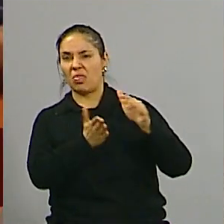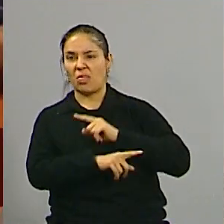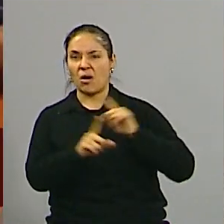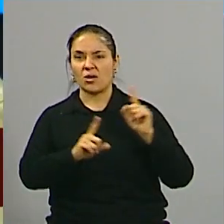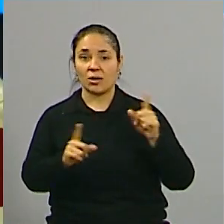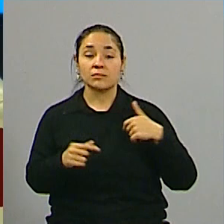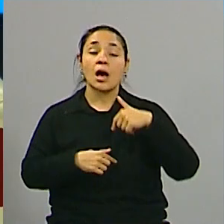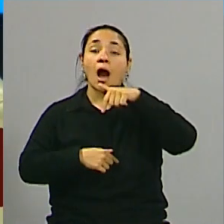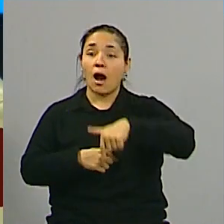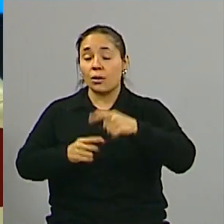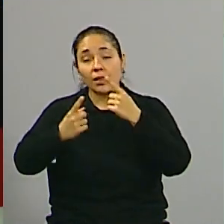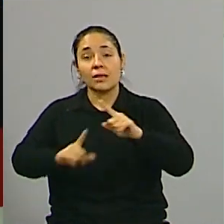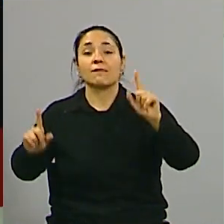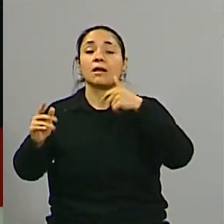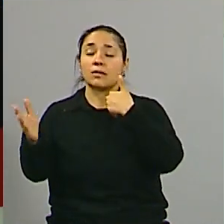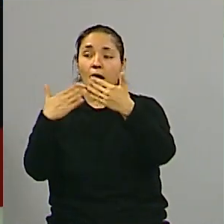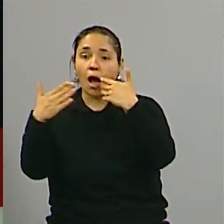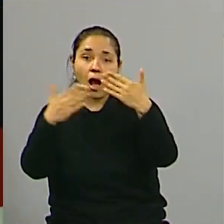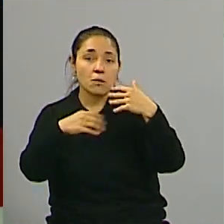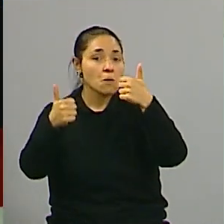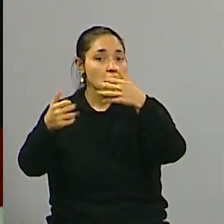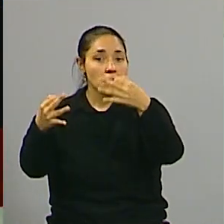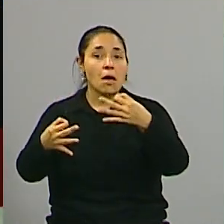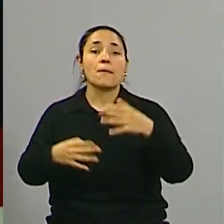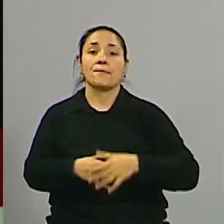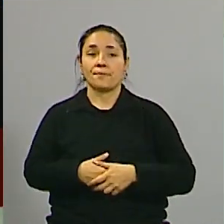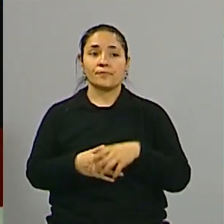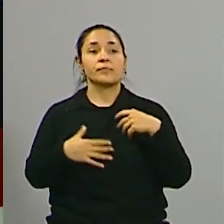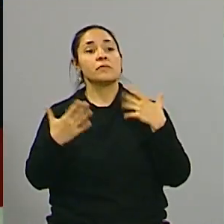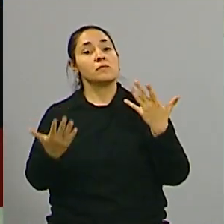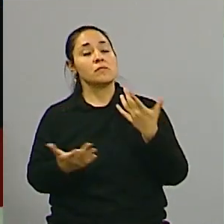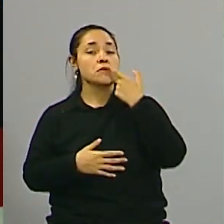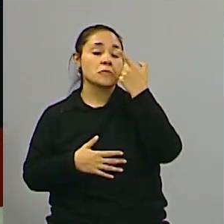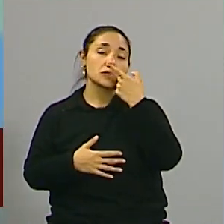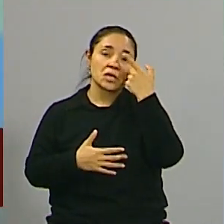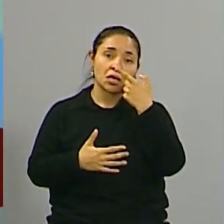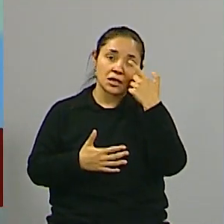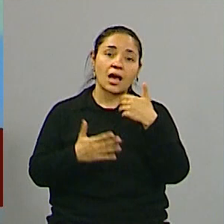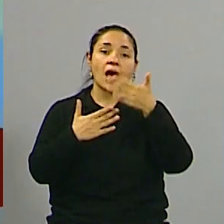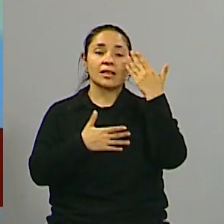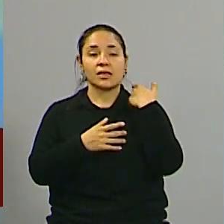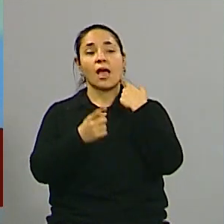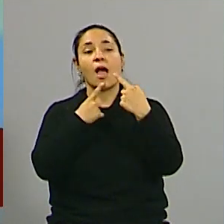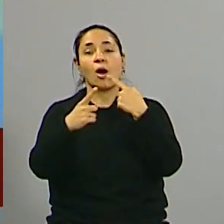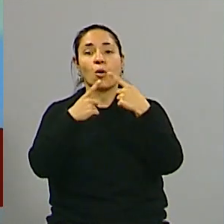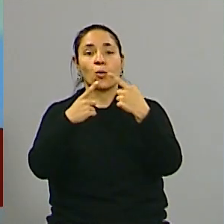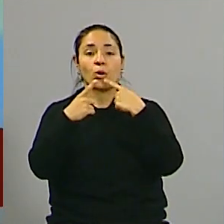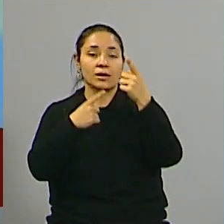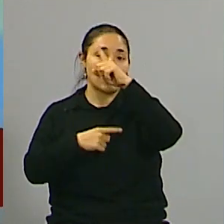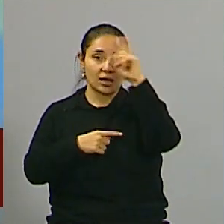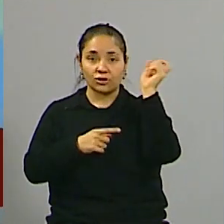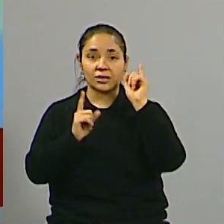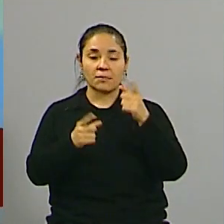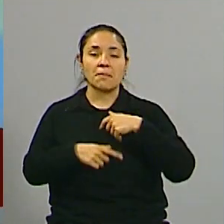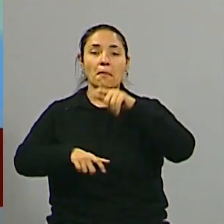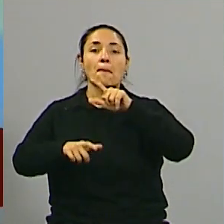al menos. Bueno, bien lo que nos decís, porque si uno ve por ahí lo que reflejan las encuestas, digo, incluso a nivel nacional, hablan de un